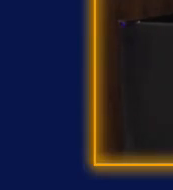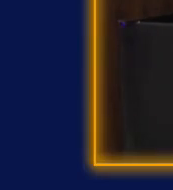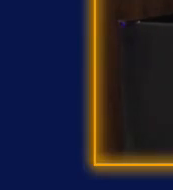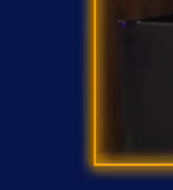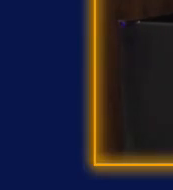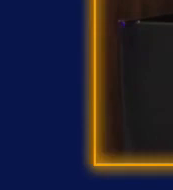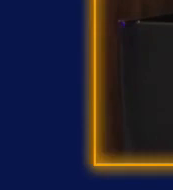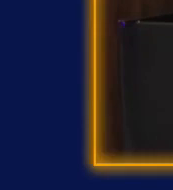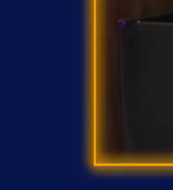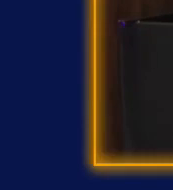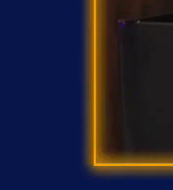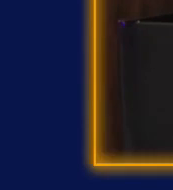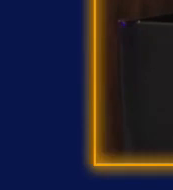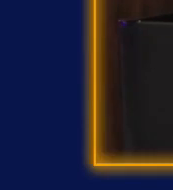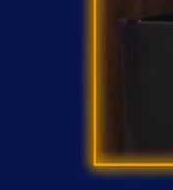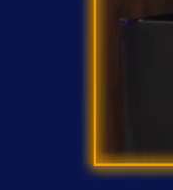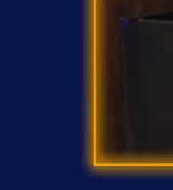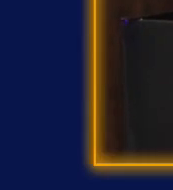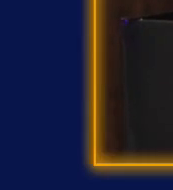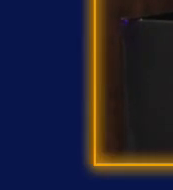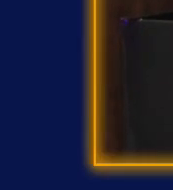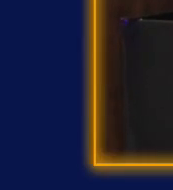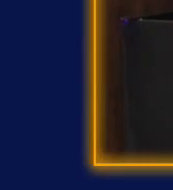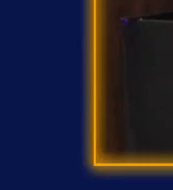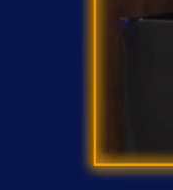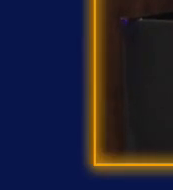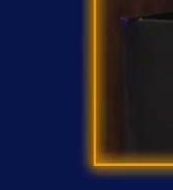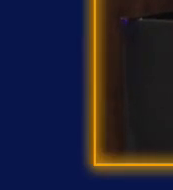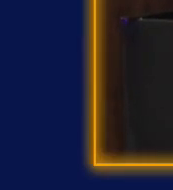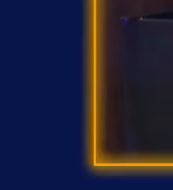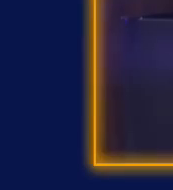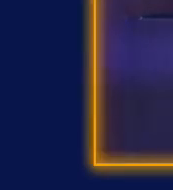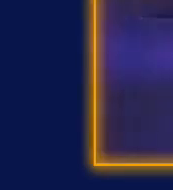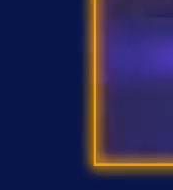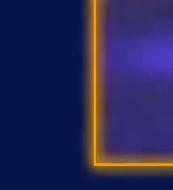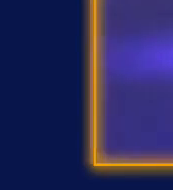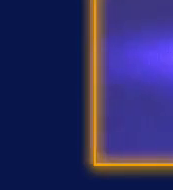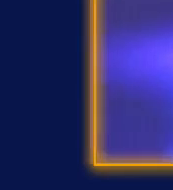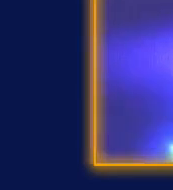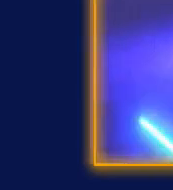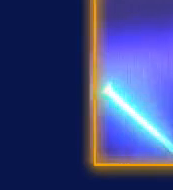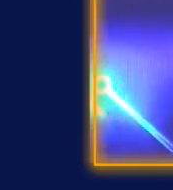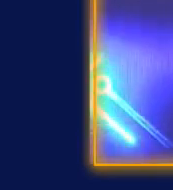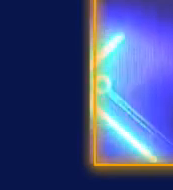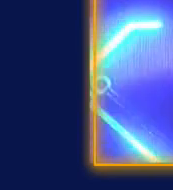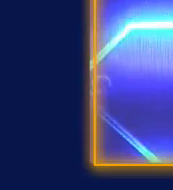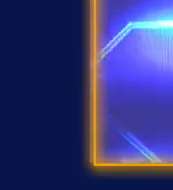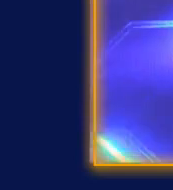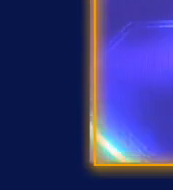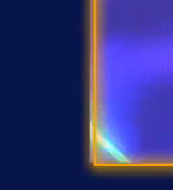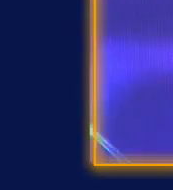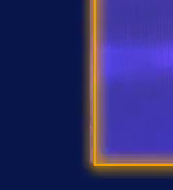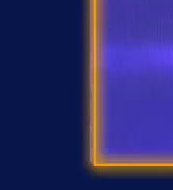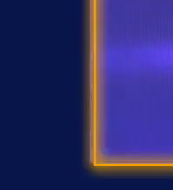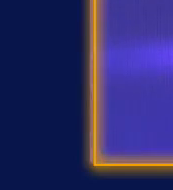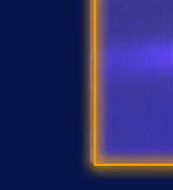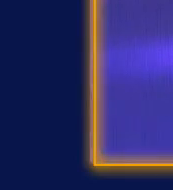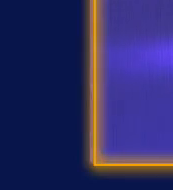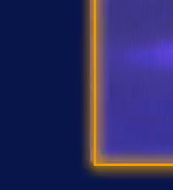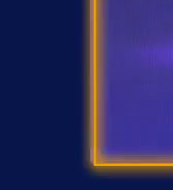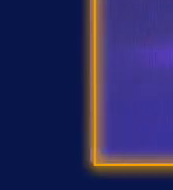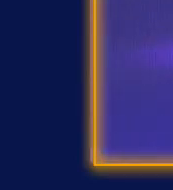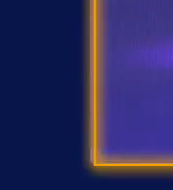aquí mejores indri digital en un solo lugar y de manera gratuita este evento organizado por el